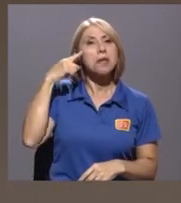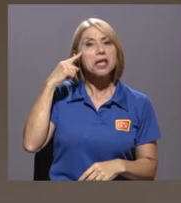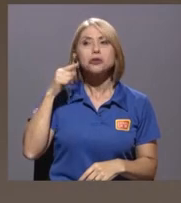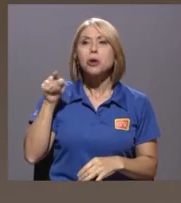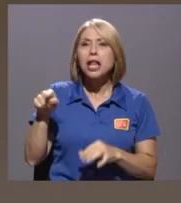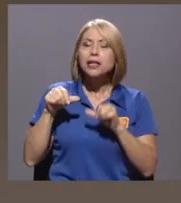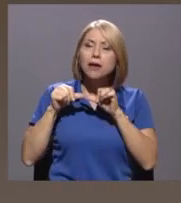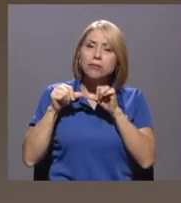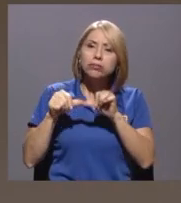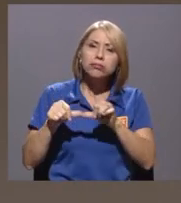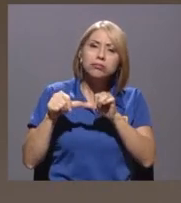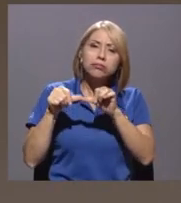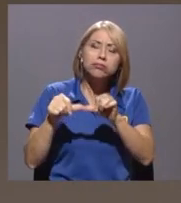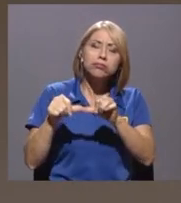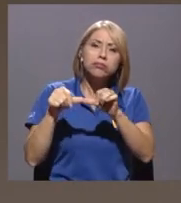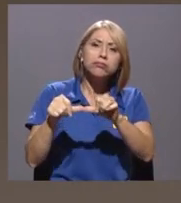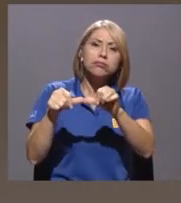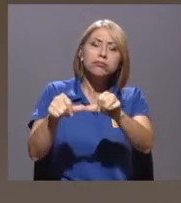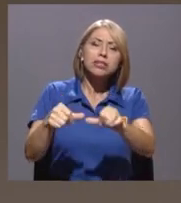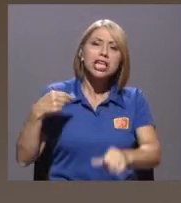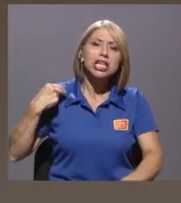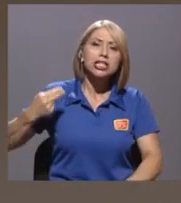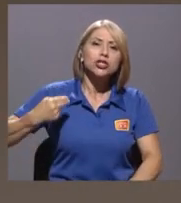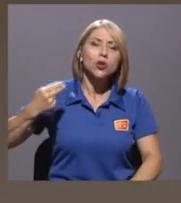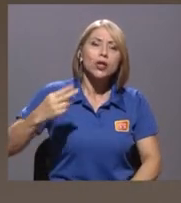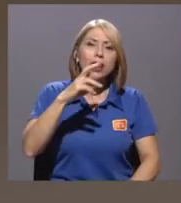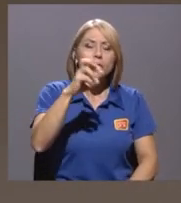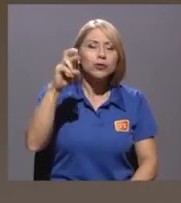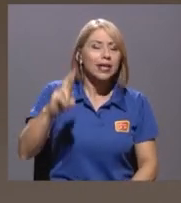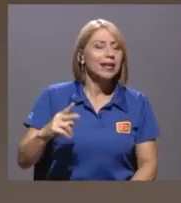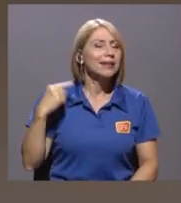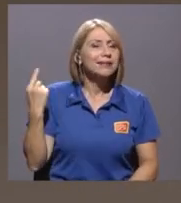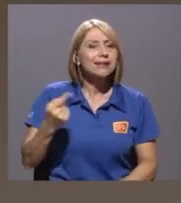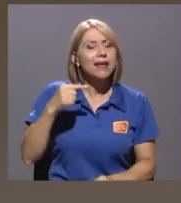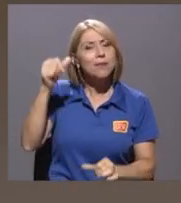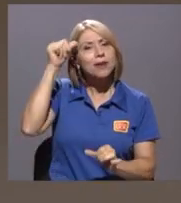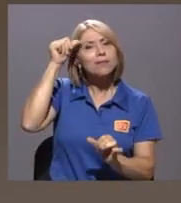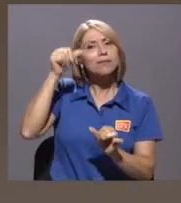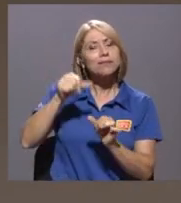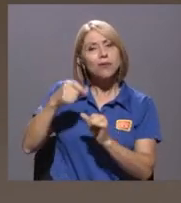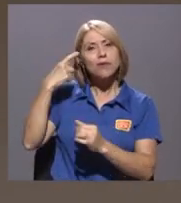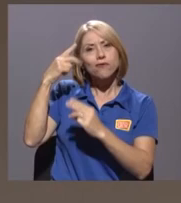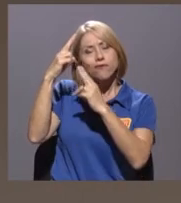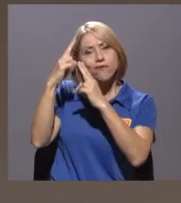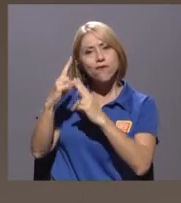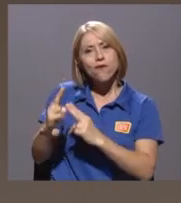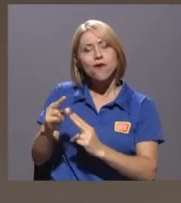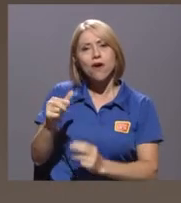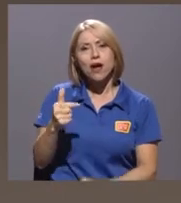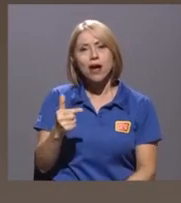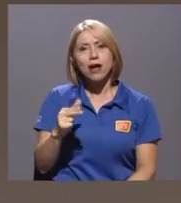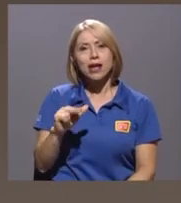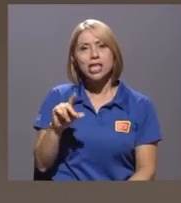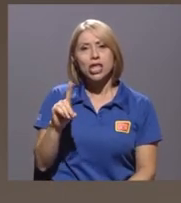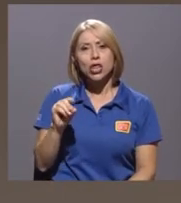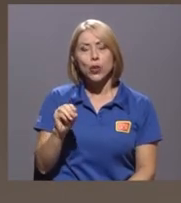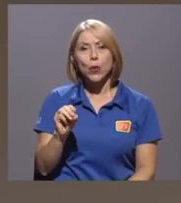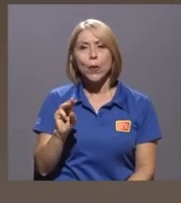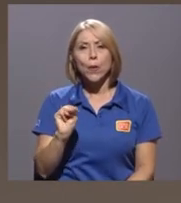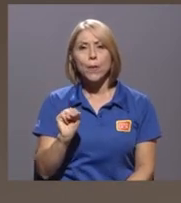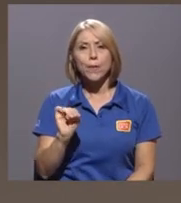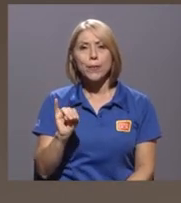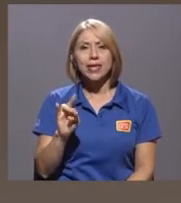historia de costa rica sin que haya un capítulo dedicado aunque o miranda desde la perspectiva